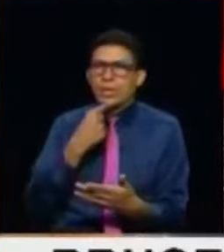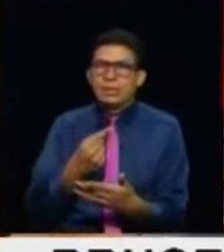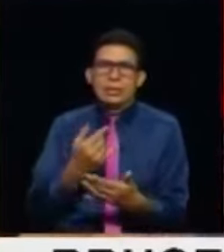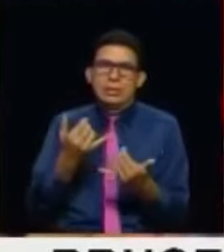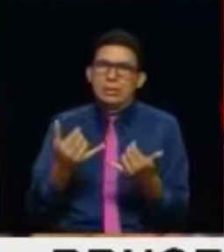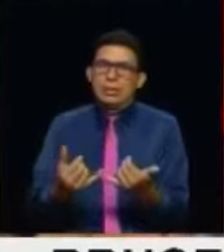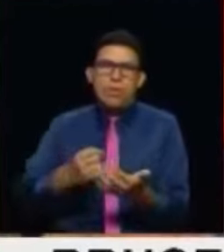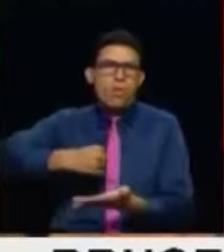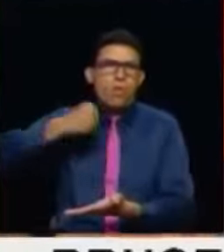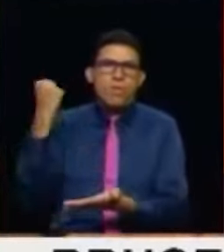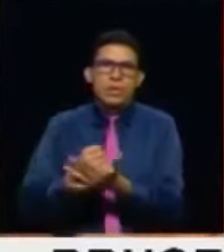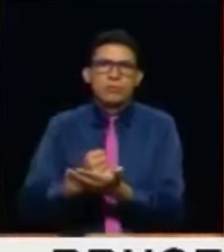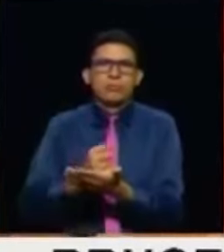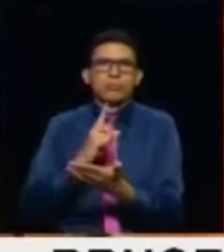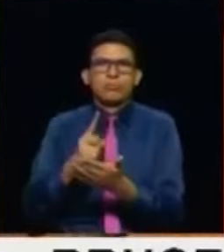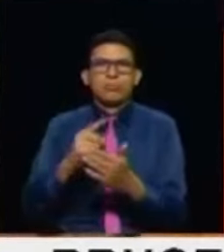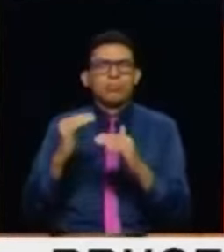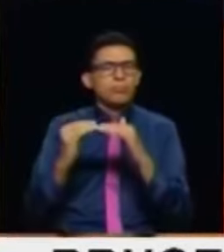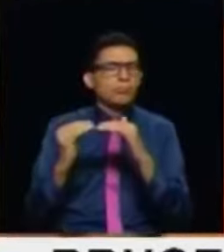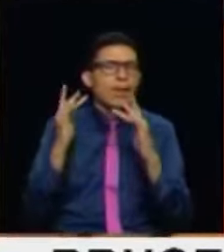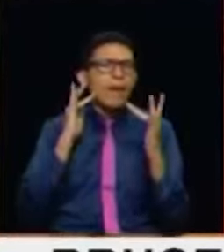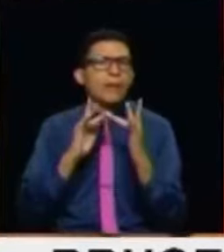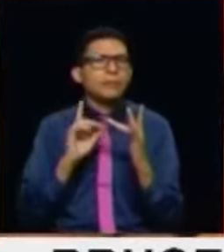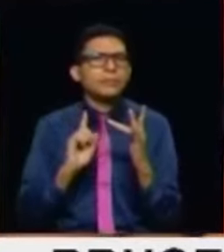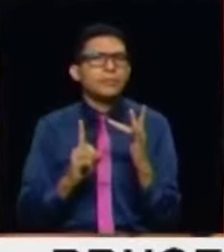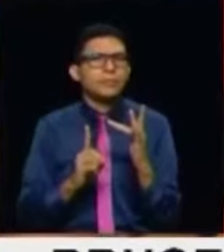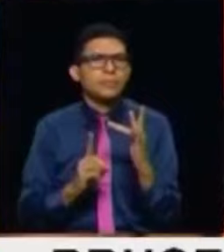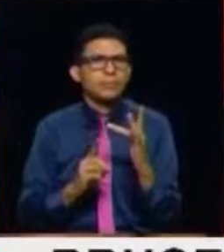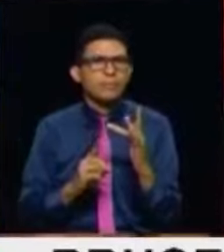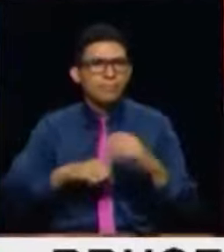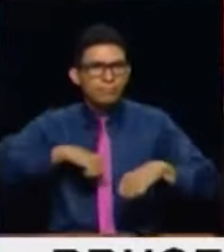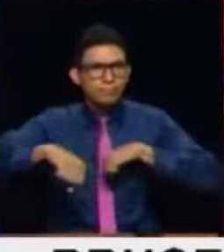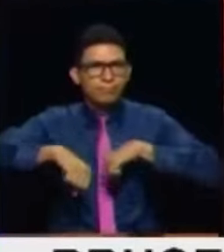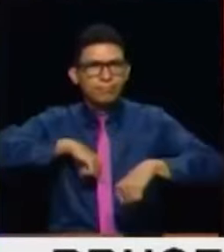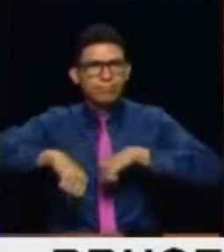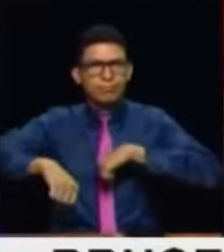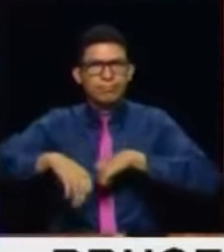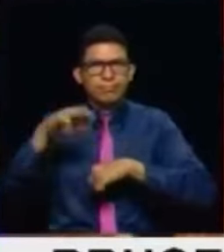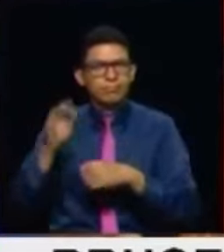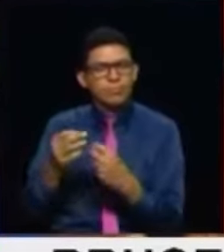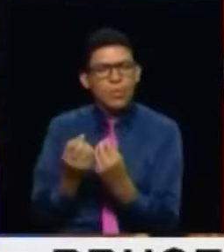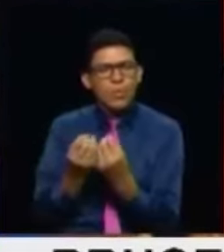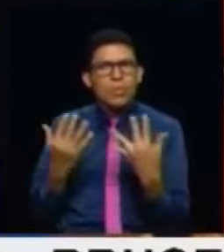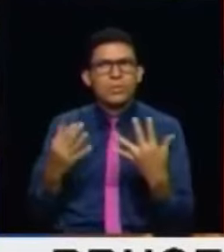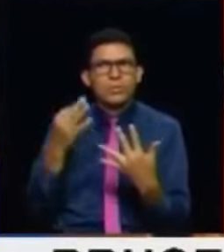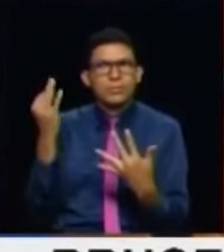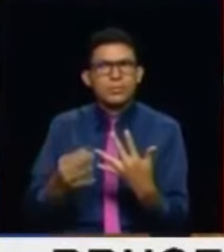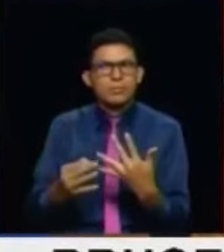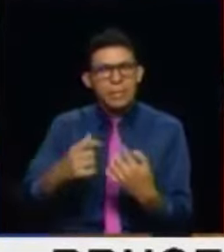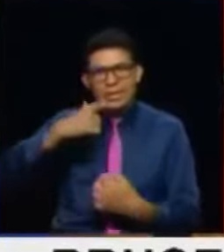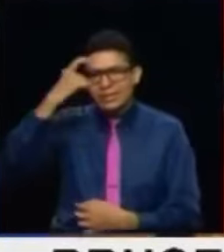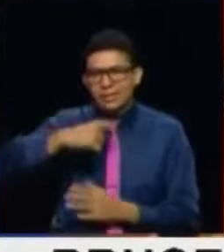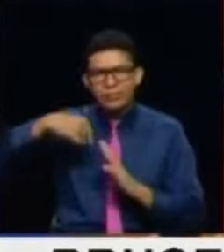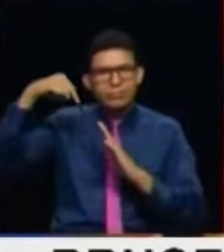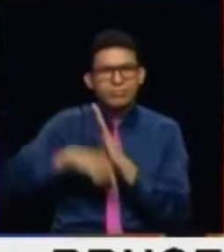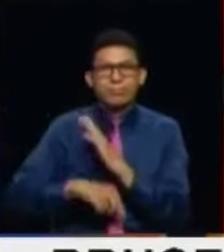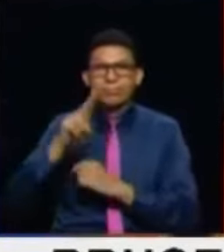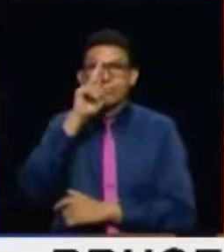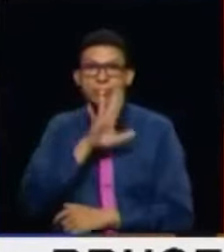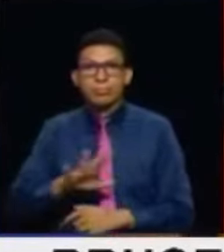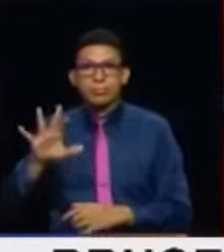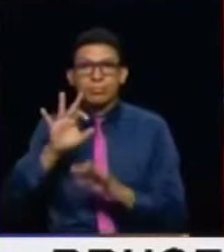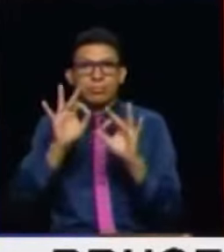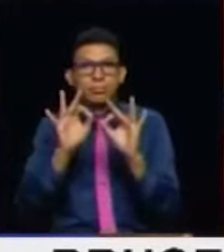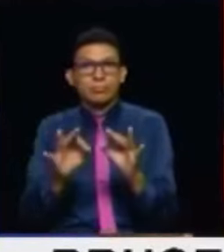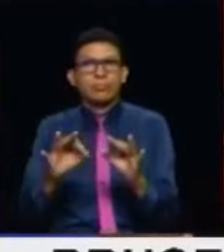estar obligatoriamente enmarcadas en un ejercicio de valoración económica serio, profundo, nacional,